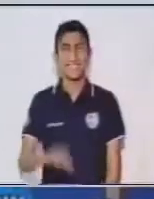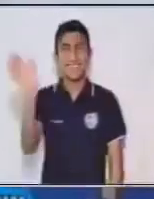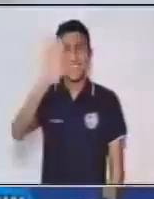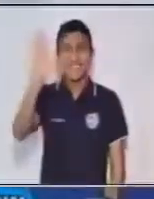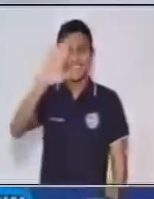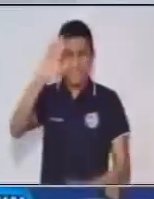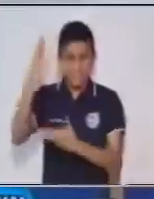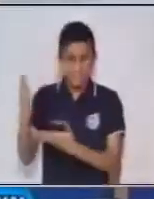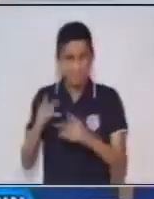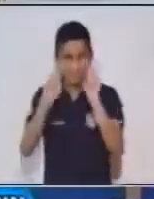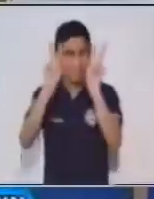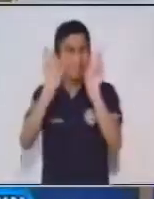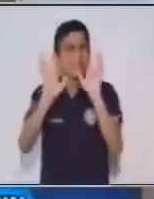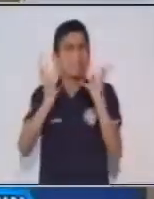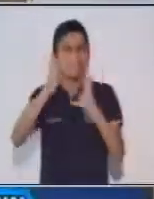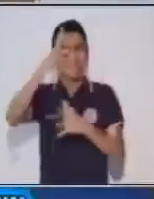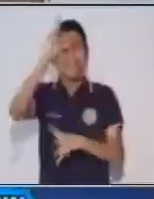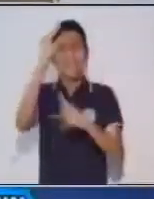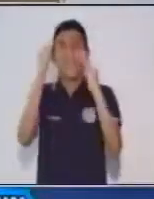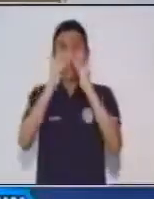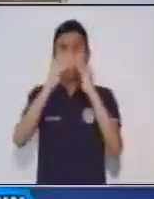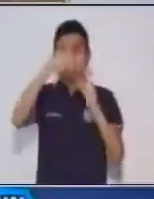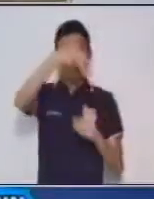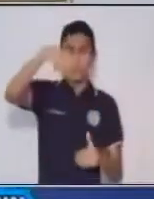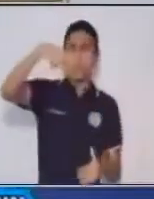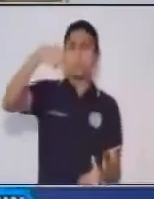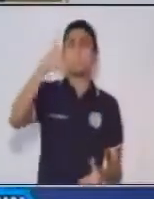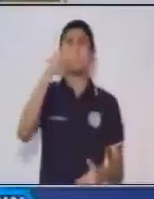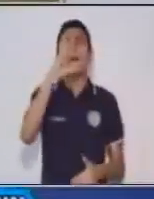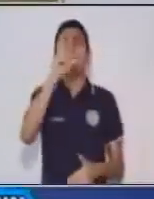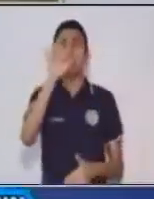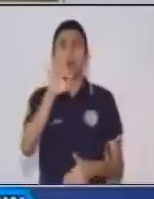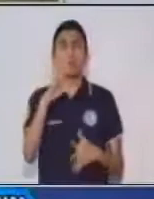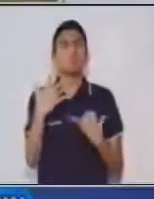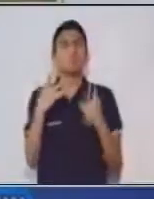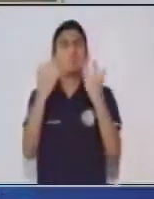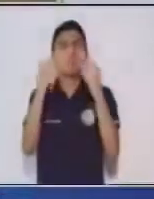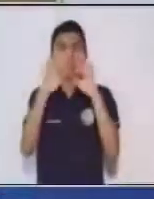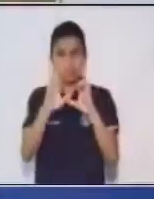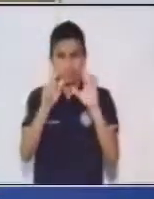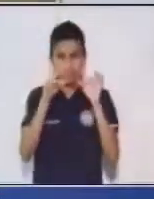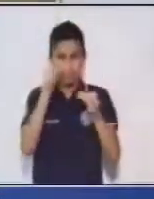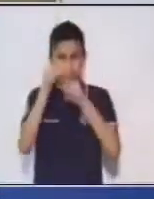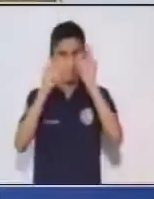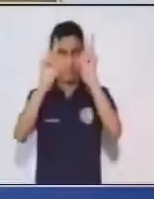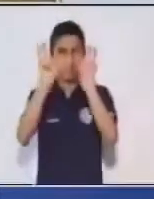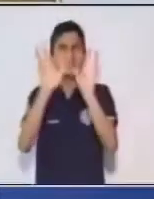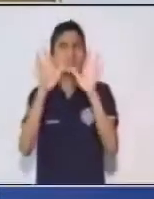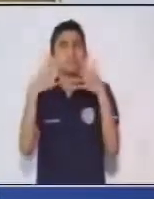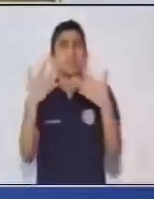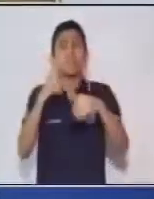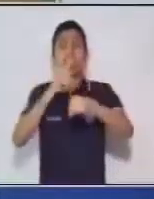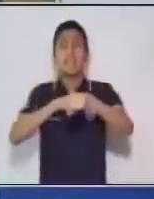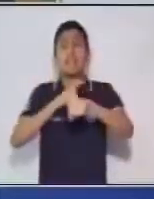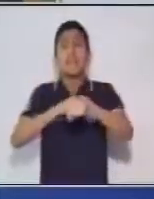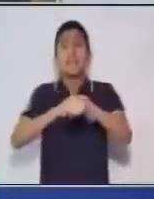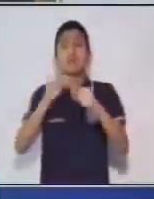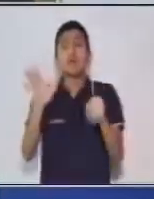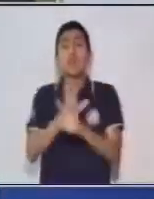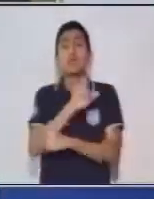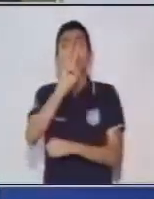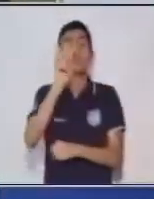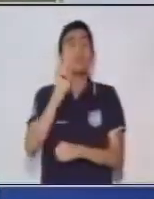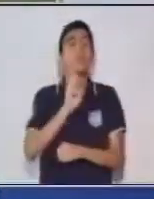Bienvenido a este espacio educativo Aprendo en Casa. Soy Pablo Salvatierra y en esta oportunidad desarrollaré el tema Tiempos compuestos del